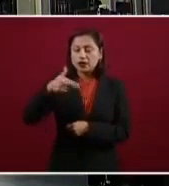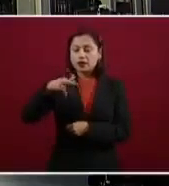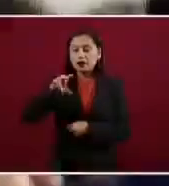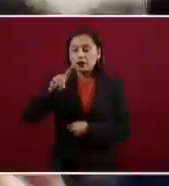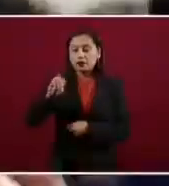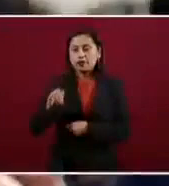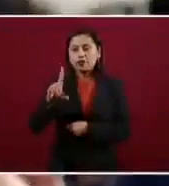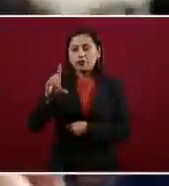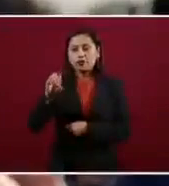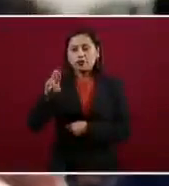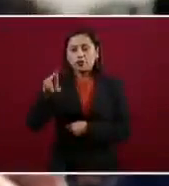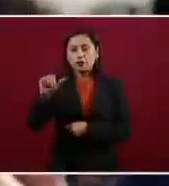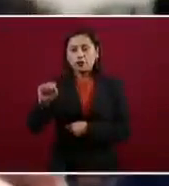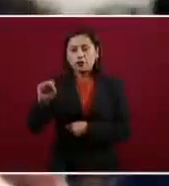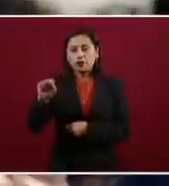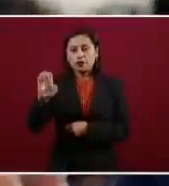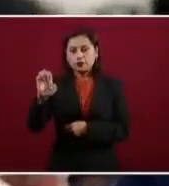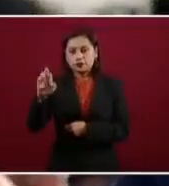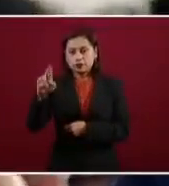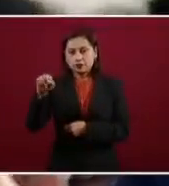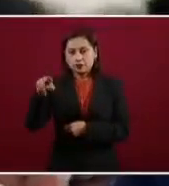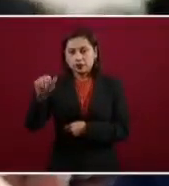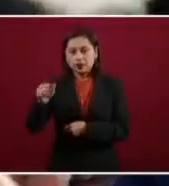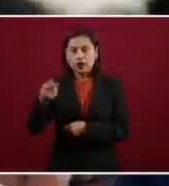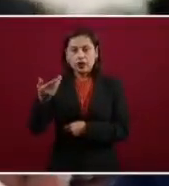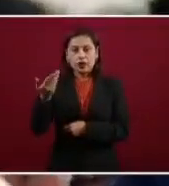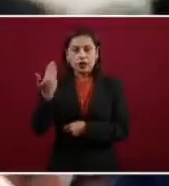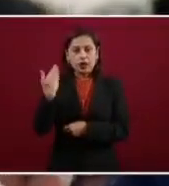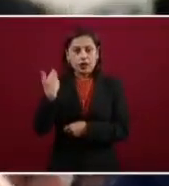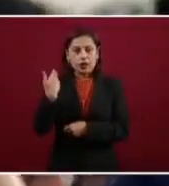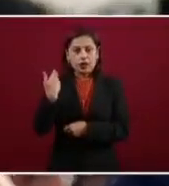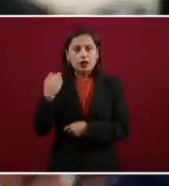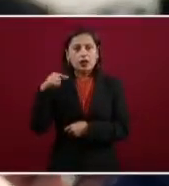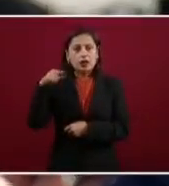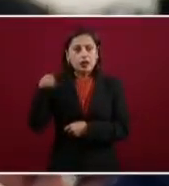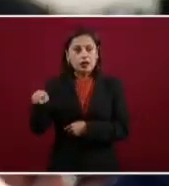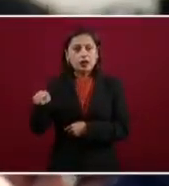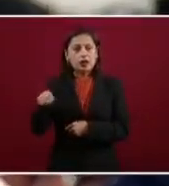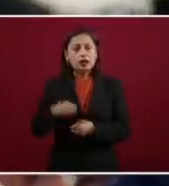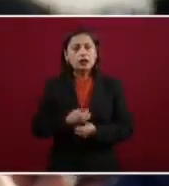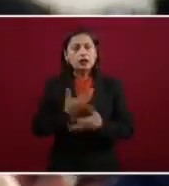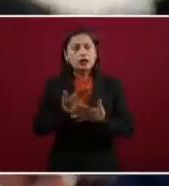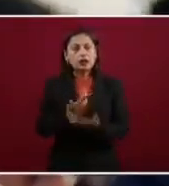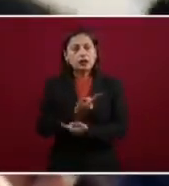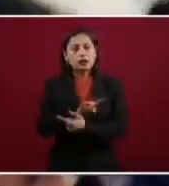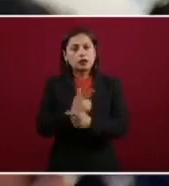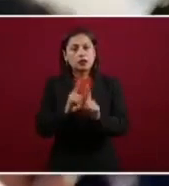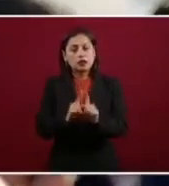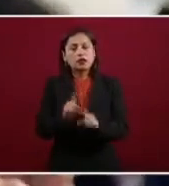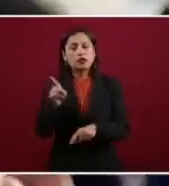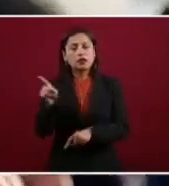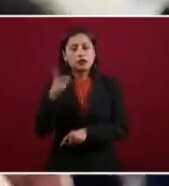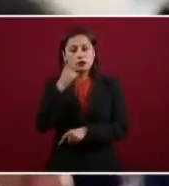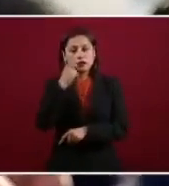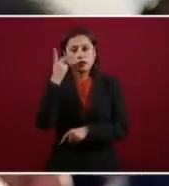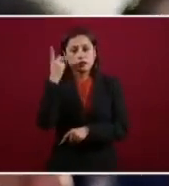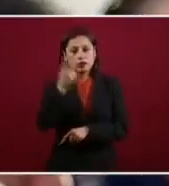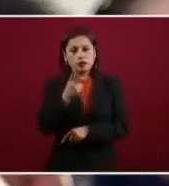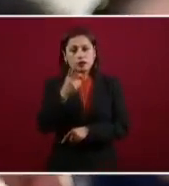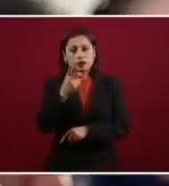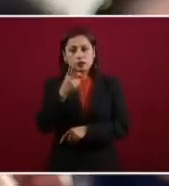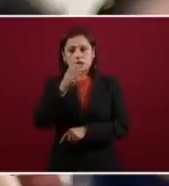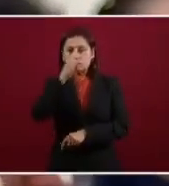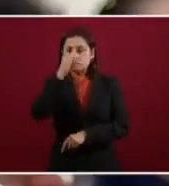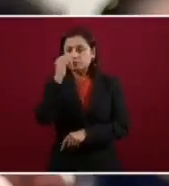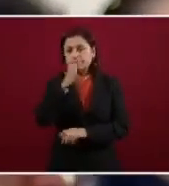hizo bajo el argumento de libertad de expresión una arenga en tres ocasiones en contra de la